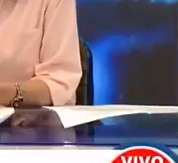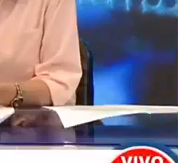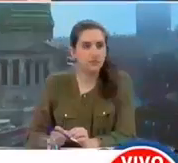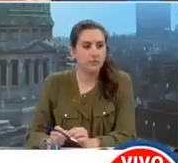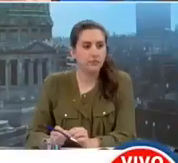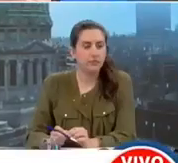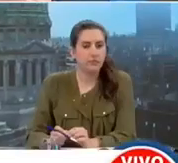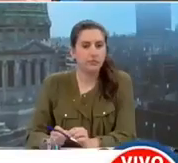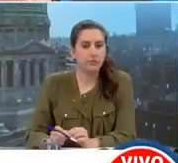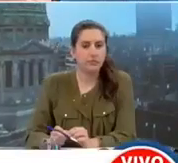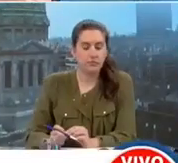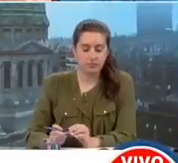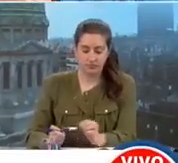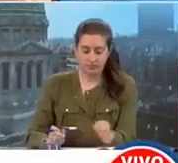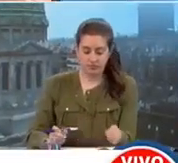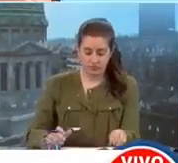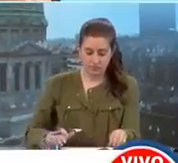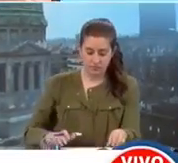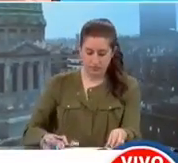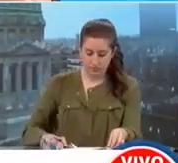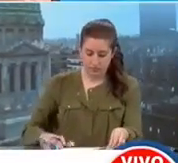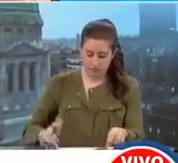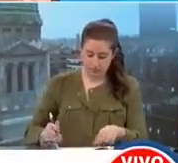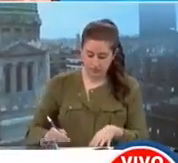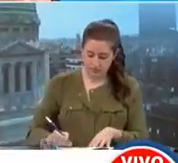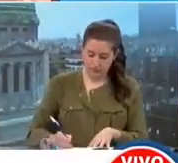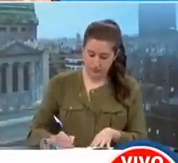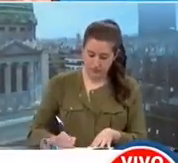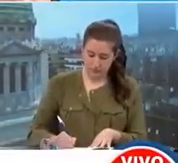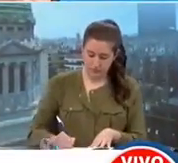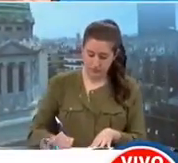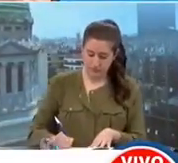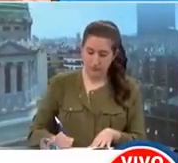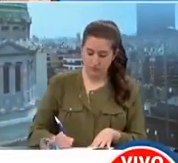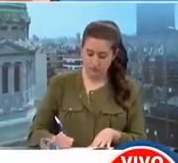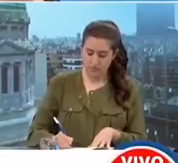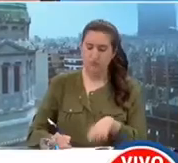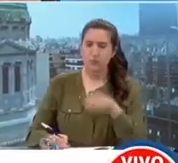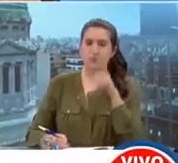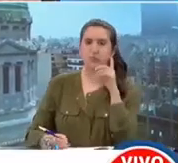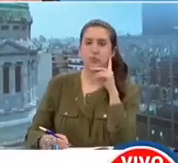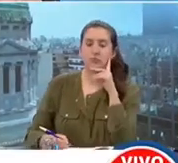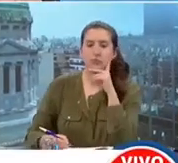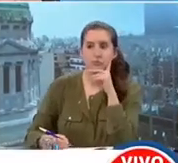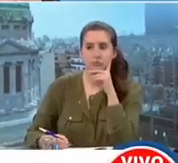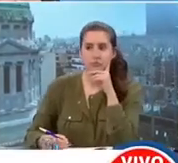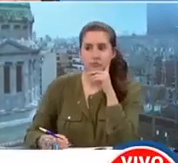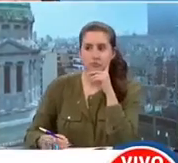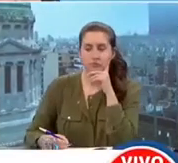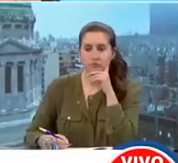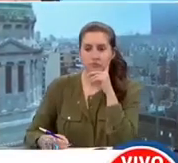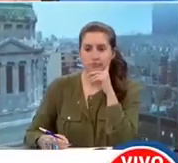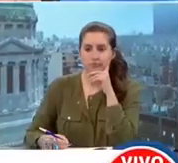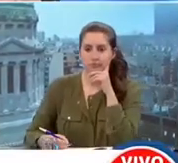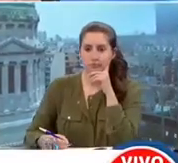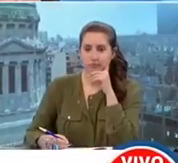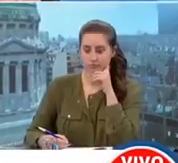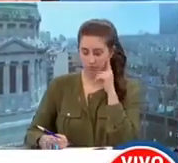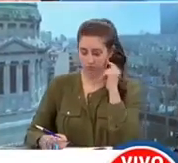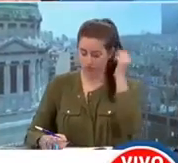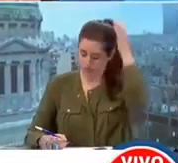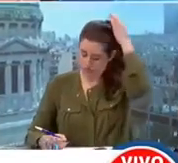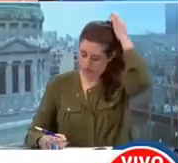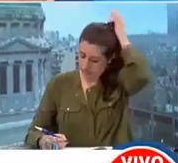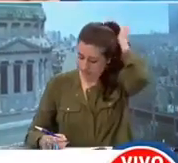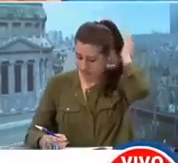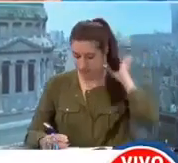Sin duda, ya la Organización Mundial de la Salud nos venía diciendo antes de la pandemia, todo, digamos, la